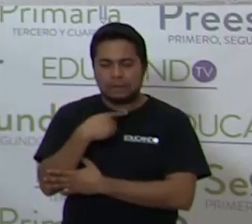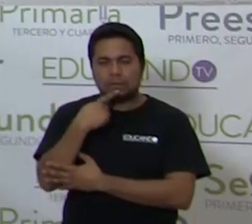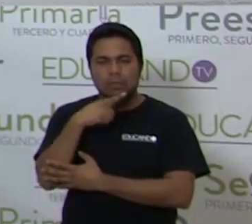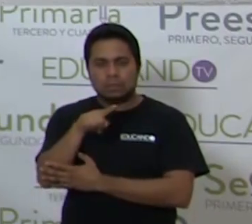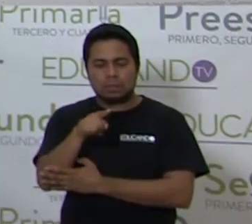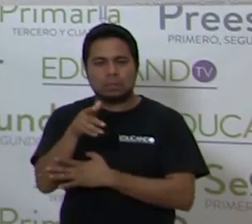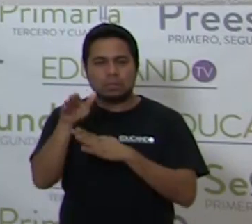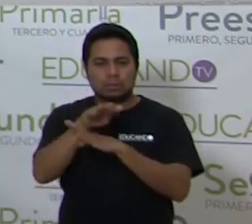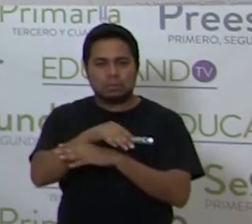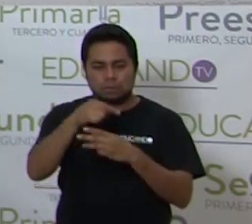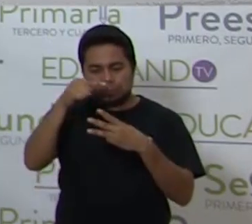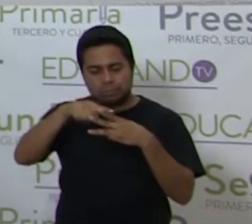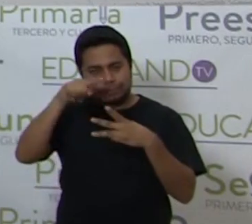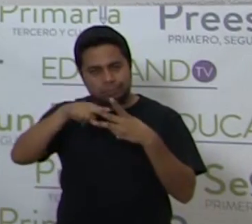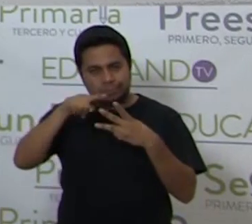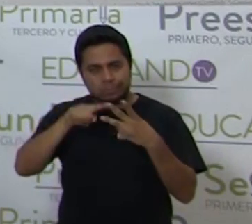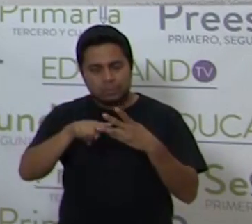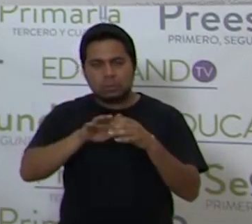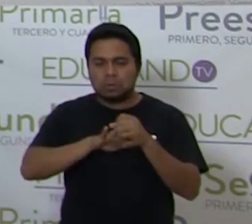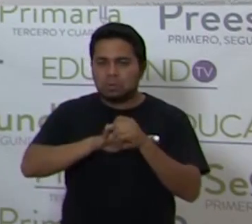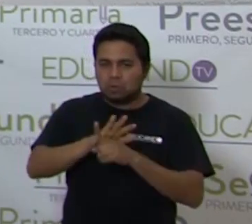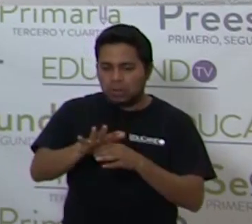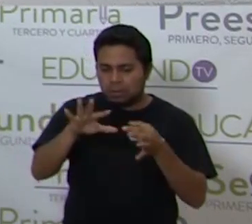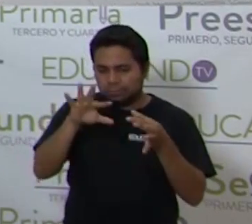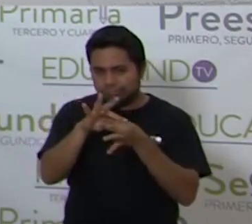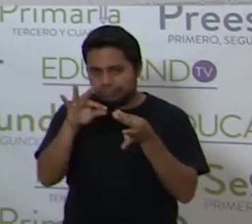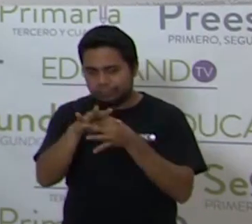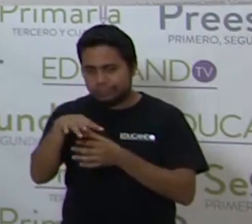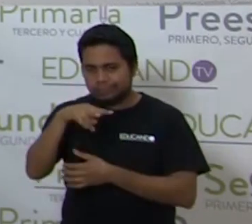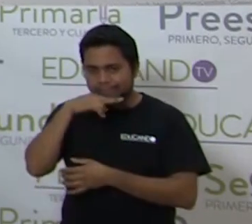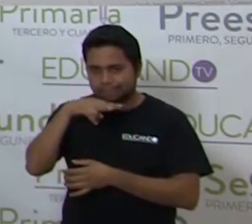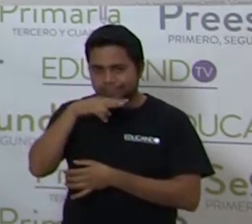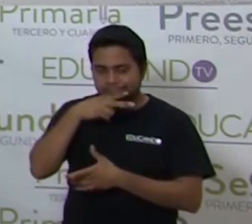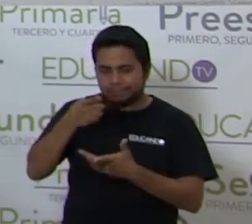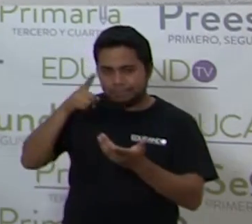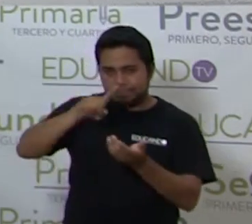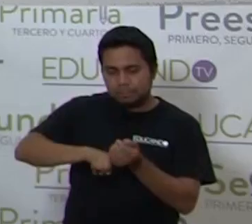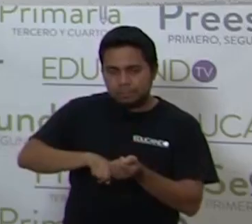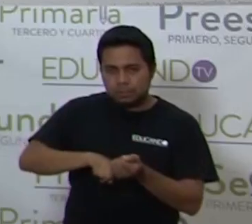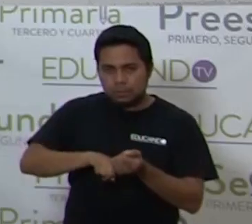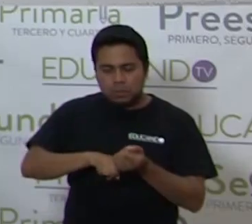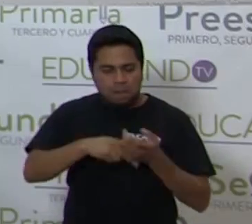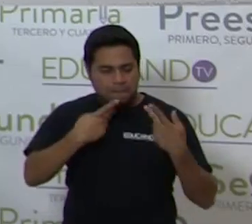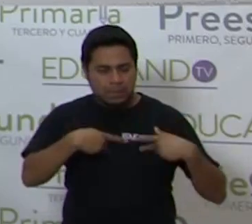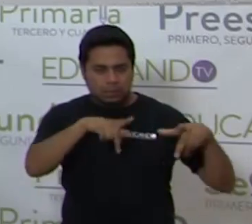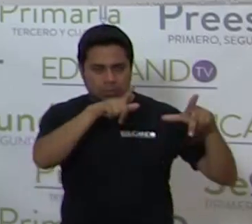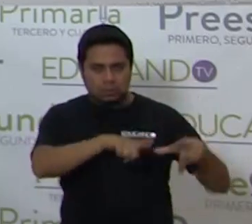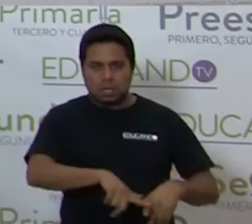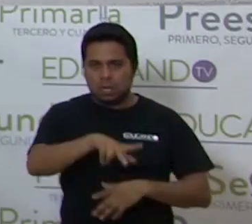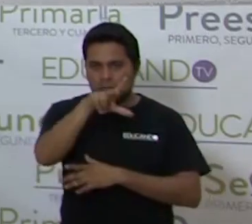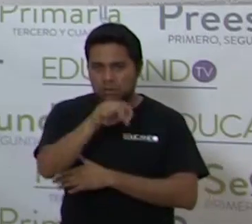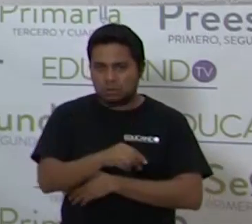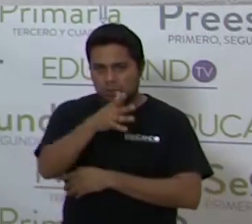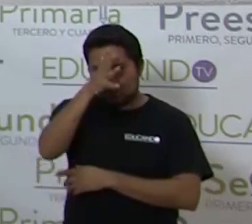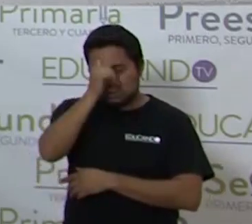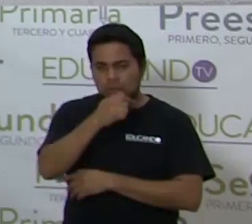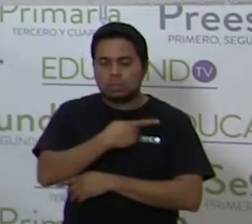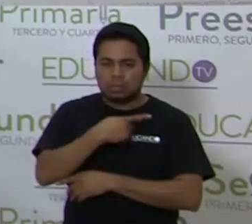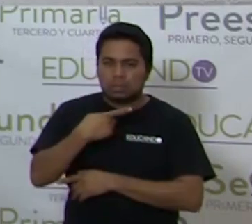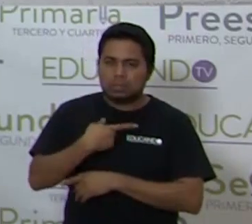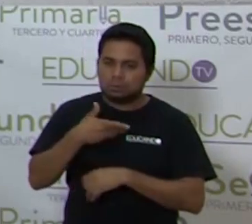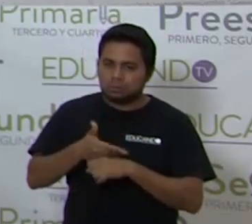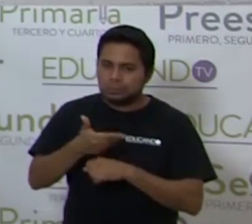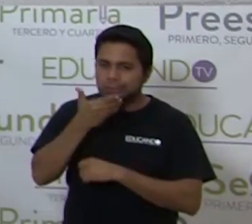sobre estos tres tipos de conjugaciones de los verbos de manera no personal. Tienes que recordar muy bien